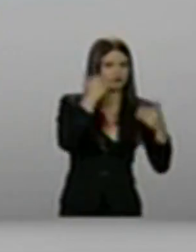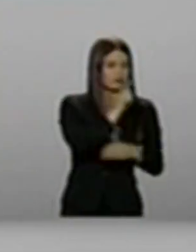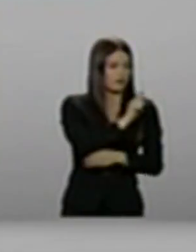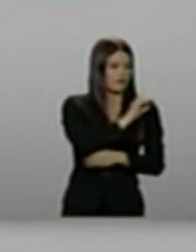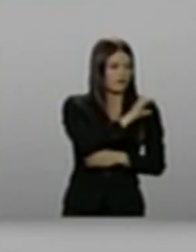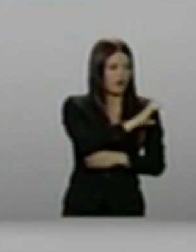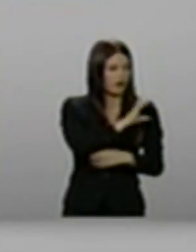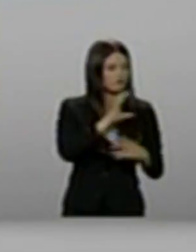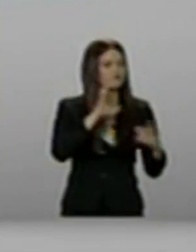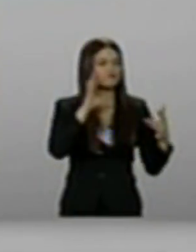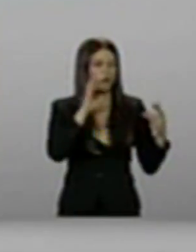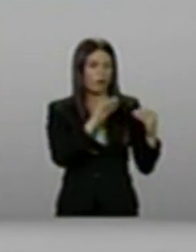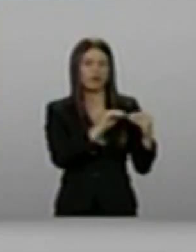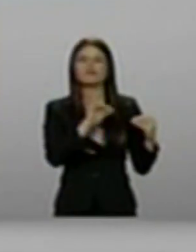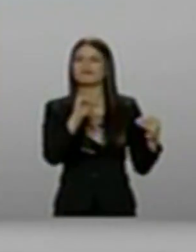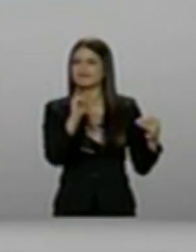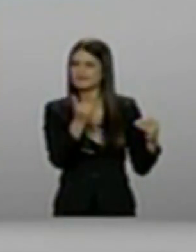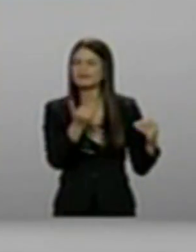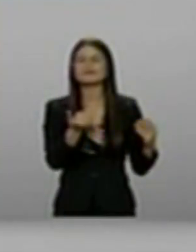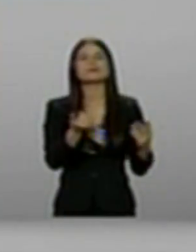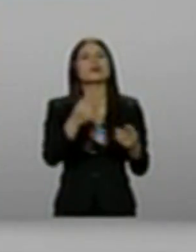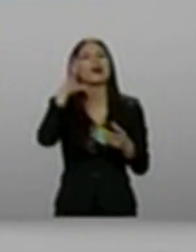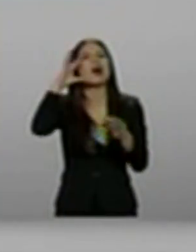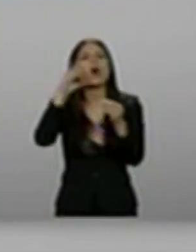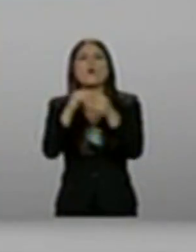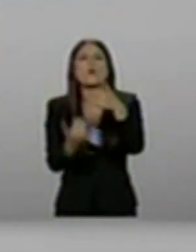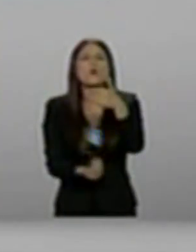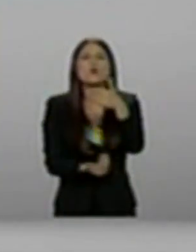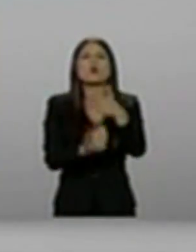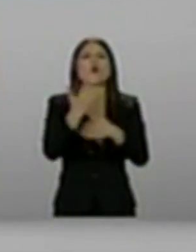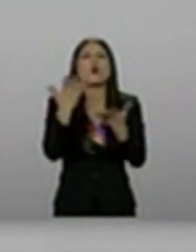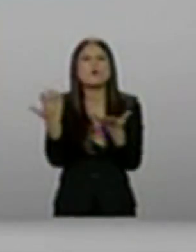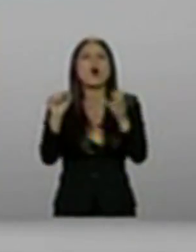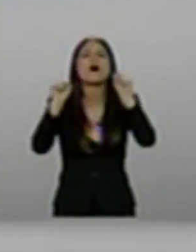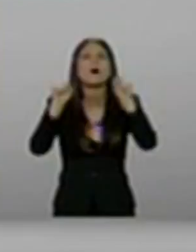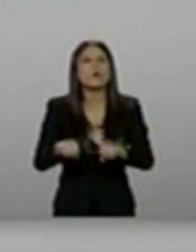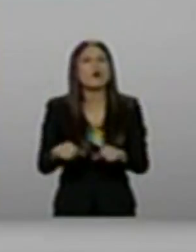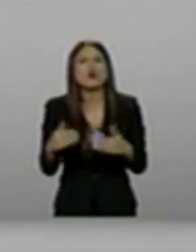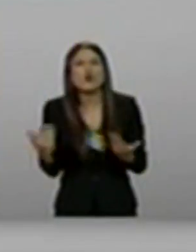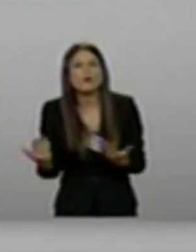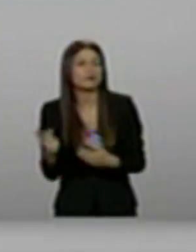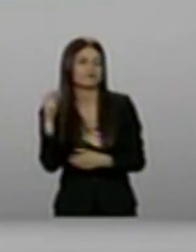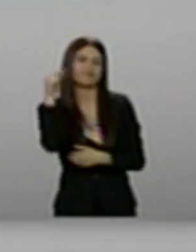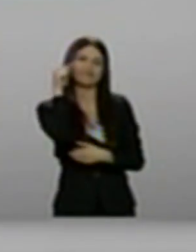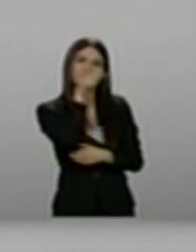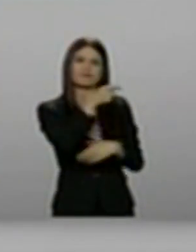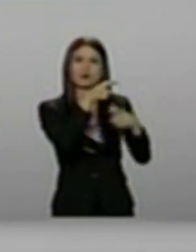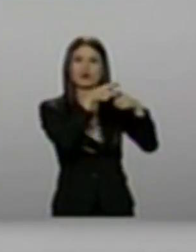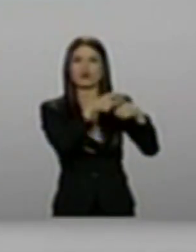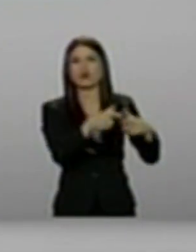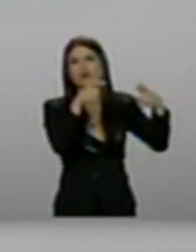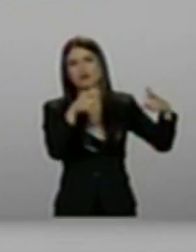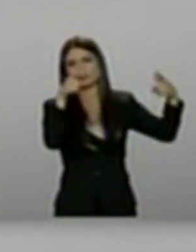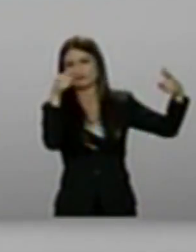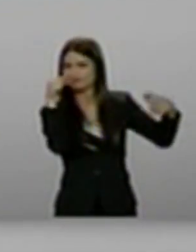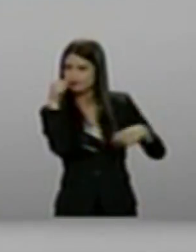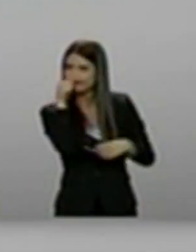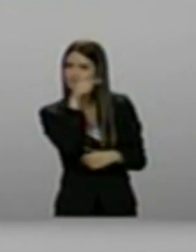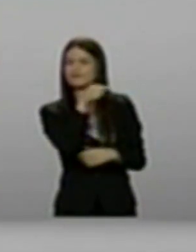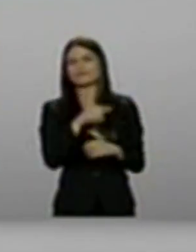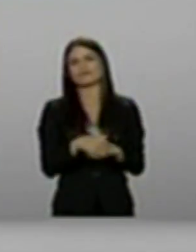conveniente y legítima para refrendar este nuevo acuerdo es a través del Congreso de la República,